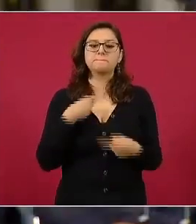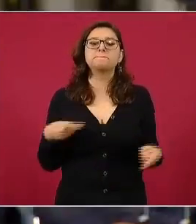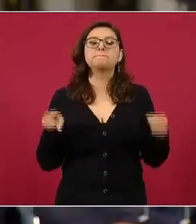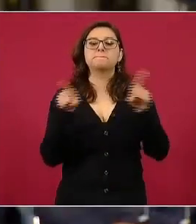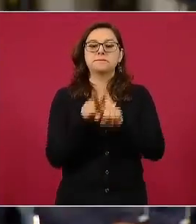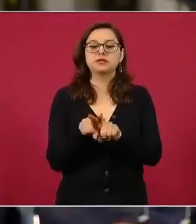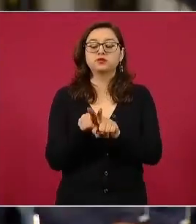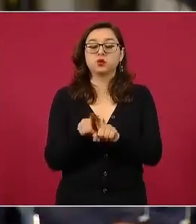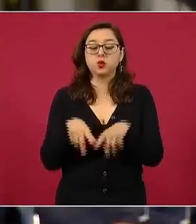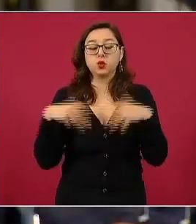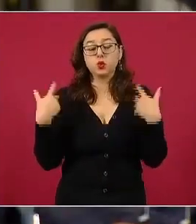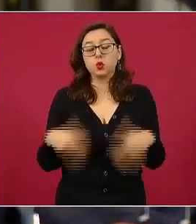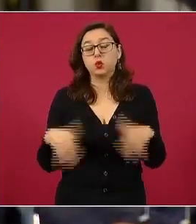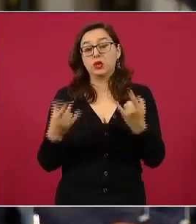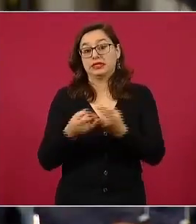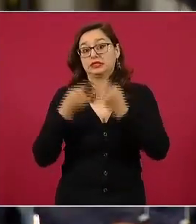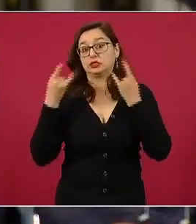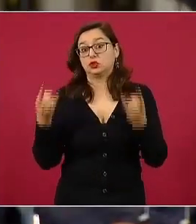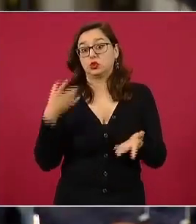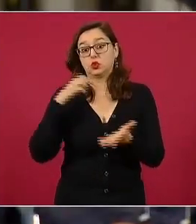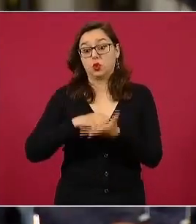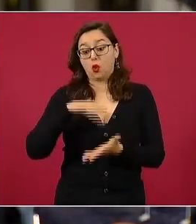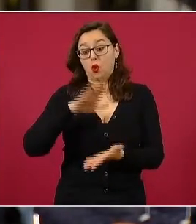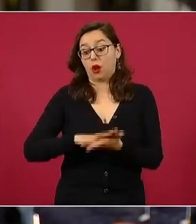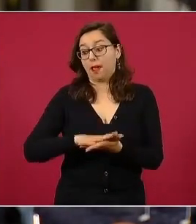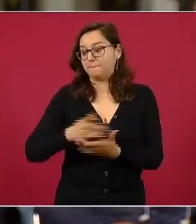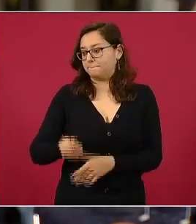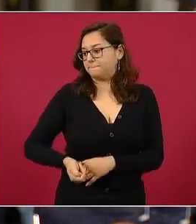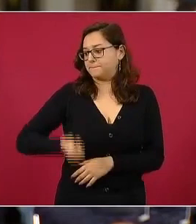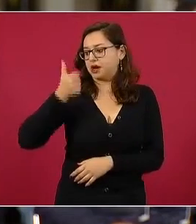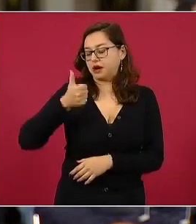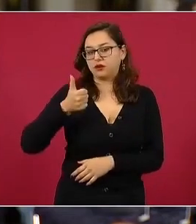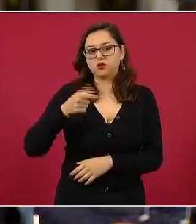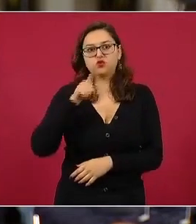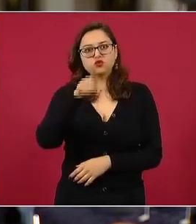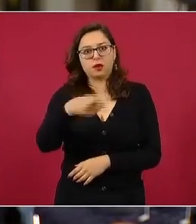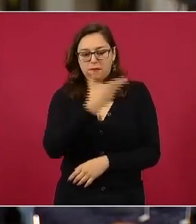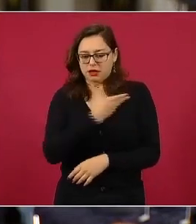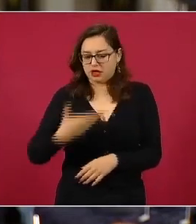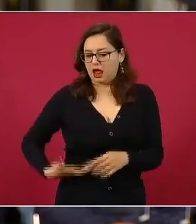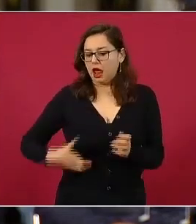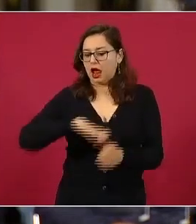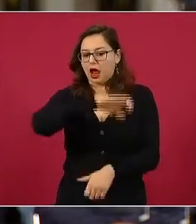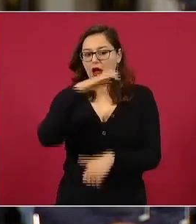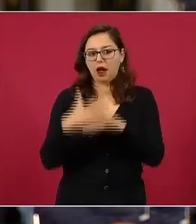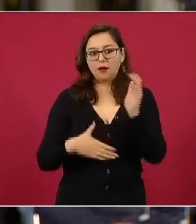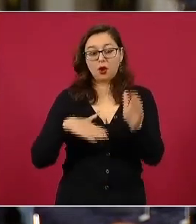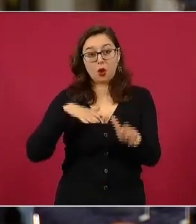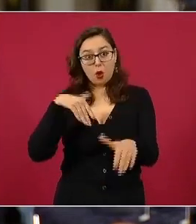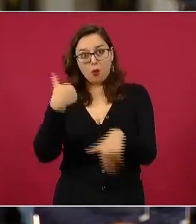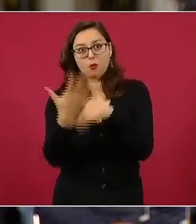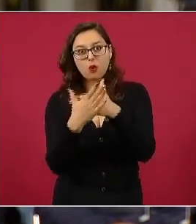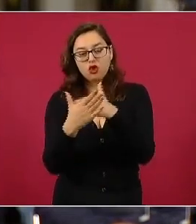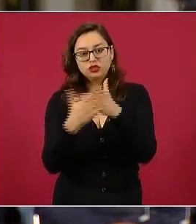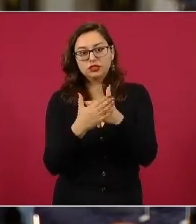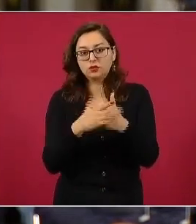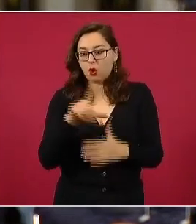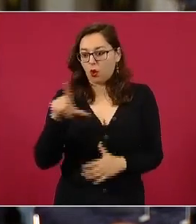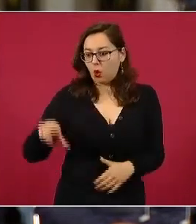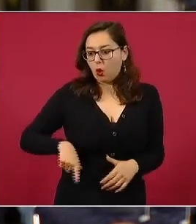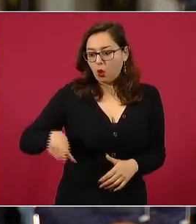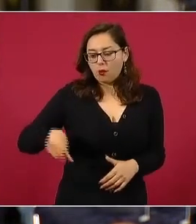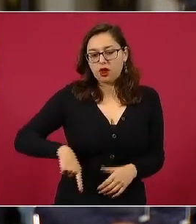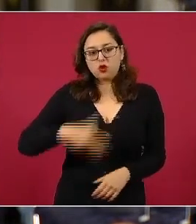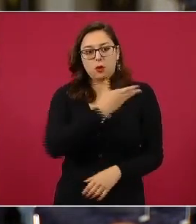será un precedente para la que los gobiernos que vengan después de usted pues obviamente no se queden en el poder, pese a que